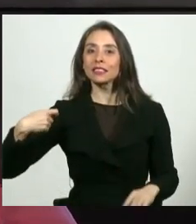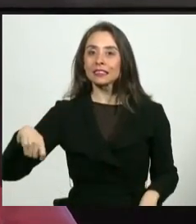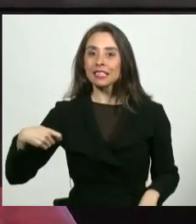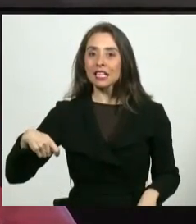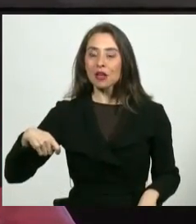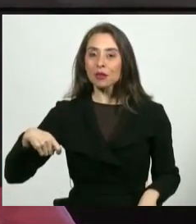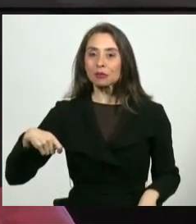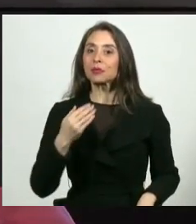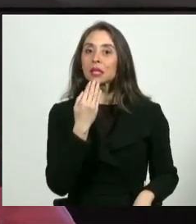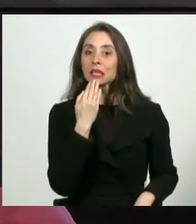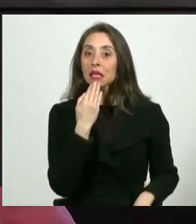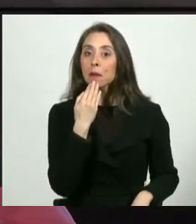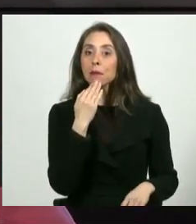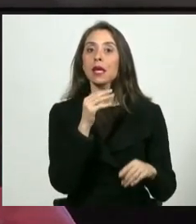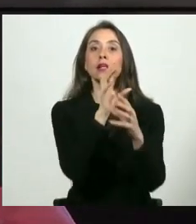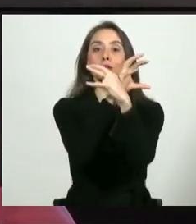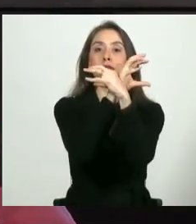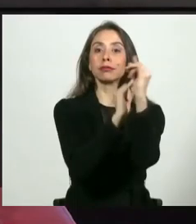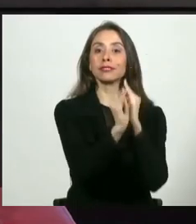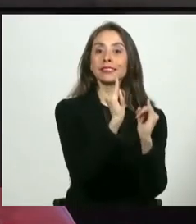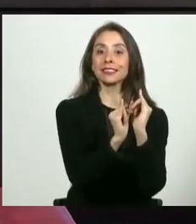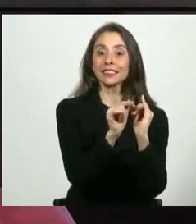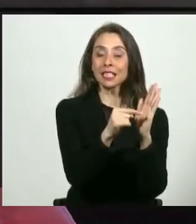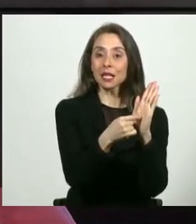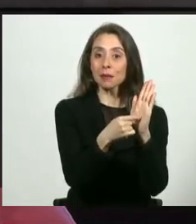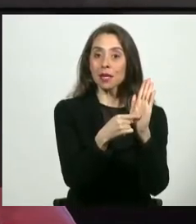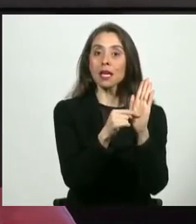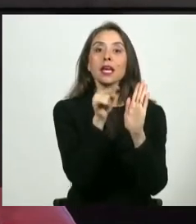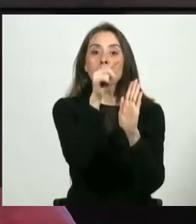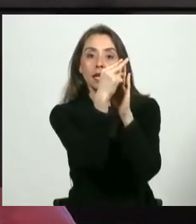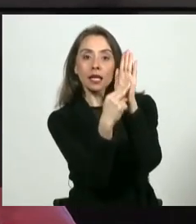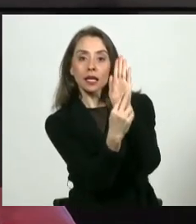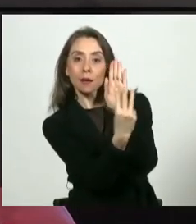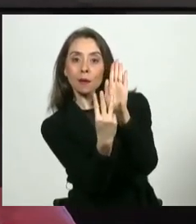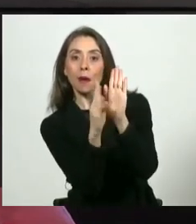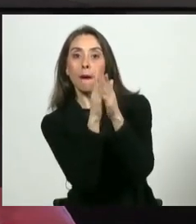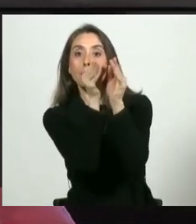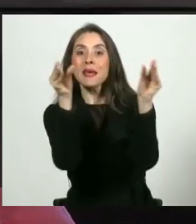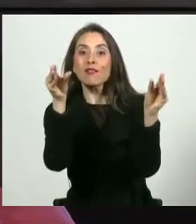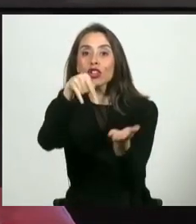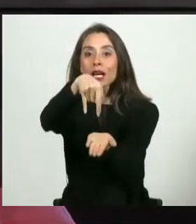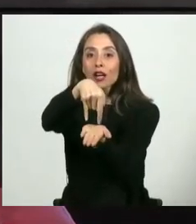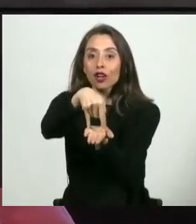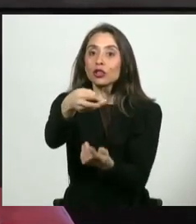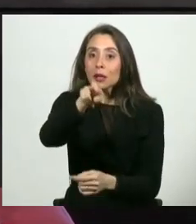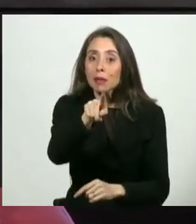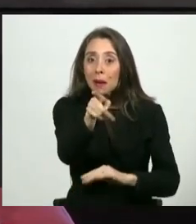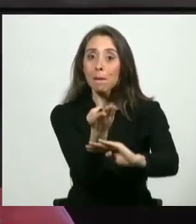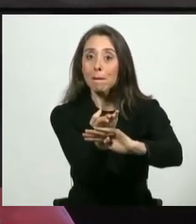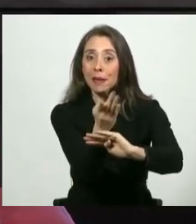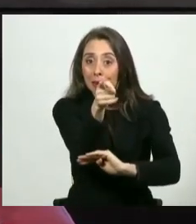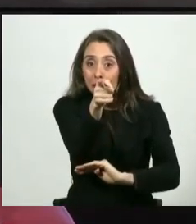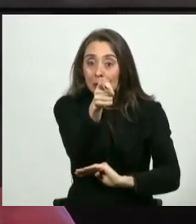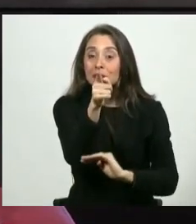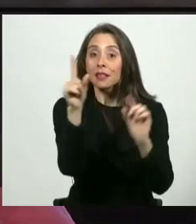Senado y también por streaming a través de la página de la Biblioteca del Congreso, y reitero la petición para quienes